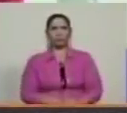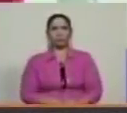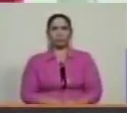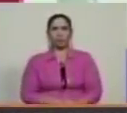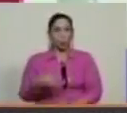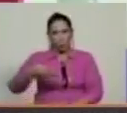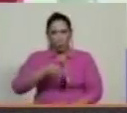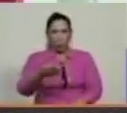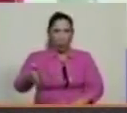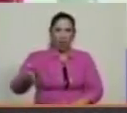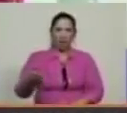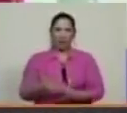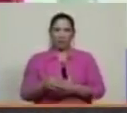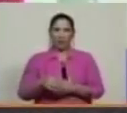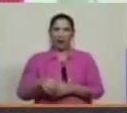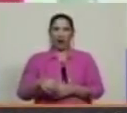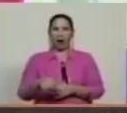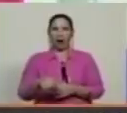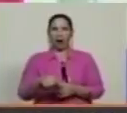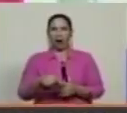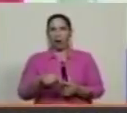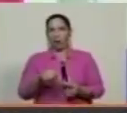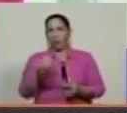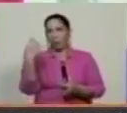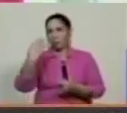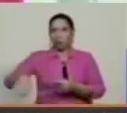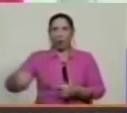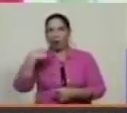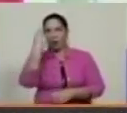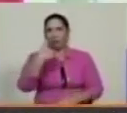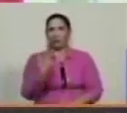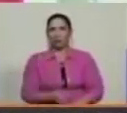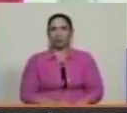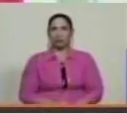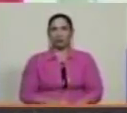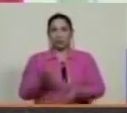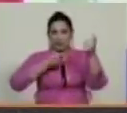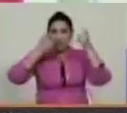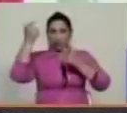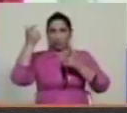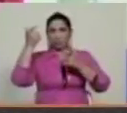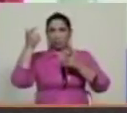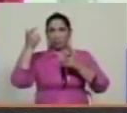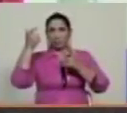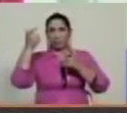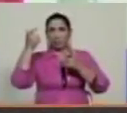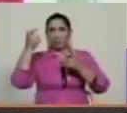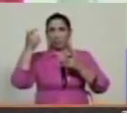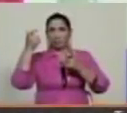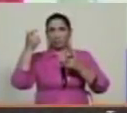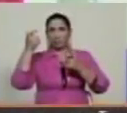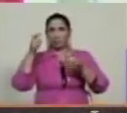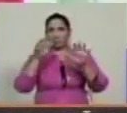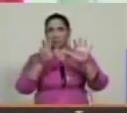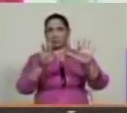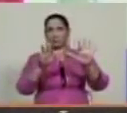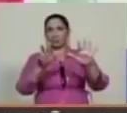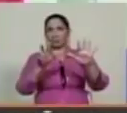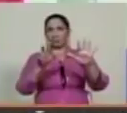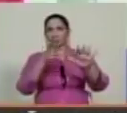mire, esto es verdad, y pregunte, Nicolás lo ha dicho y lo he dicho yo, pues. Cuando el comandante Chávez, aquel 8 de